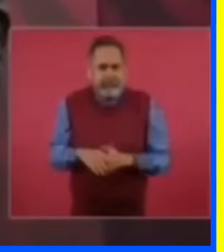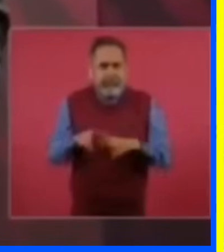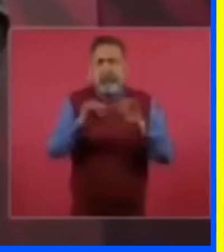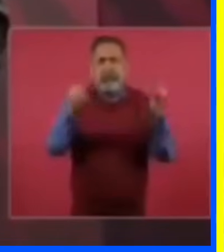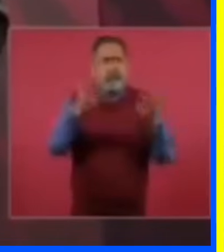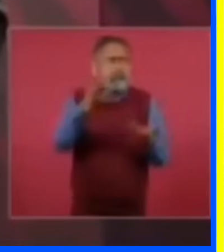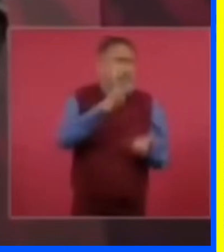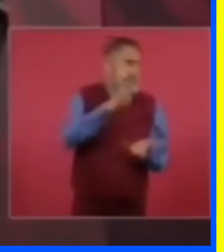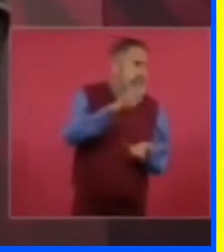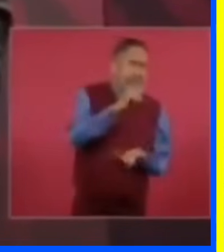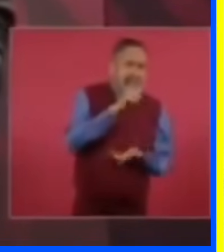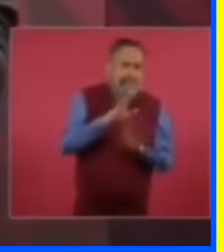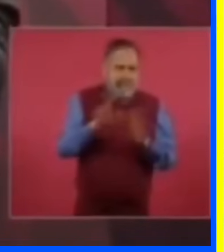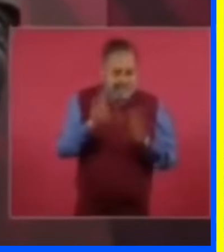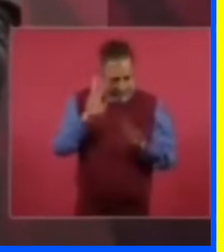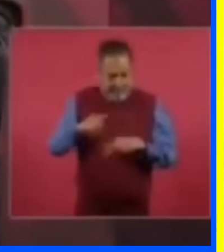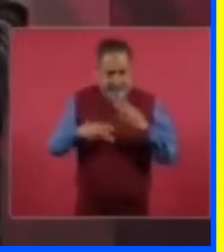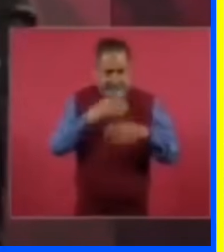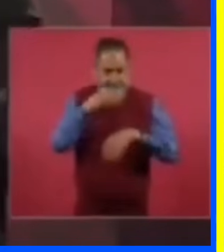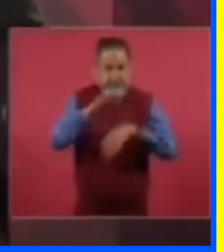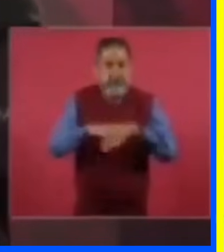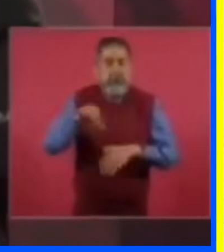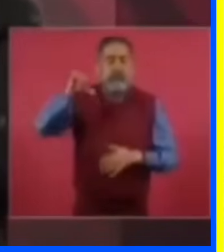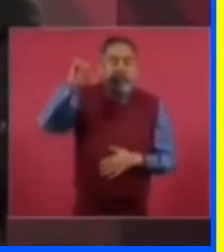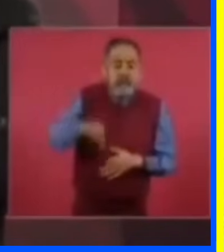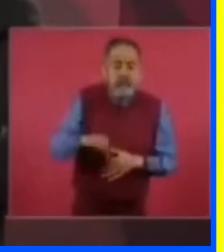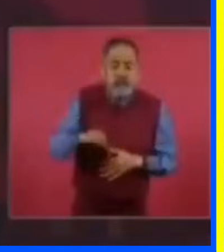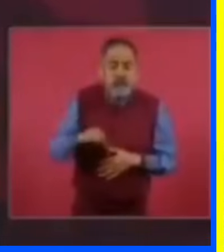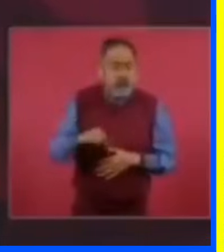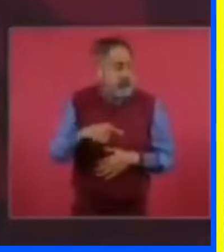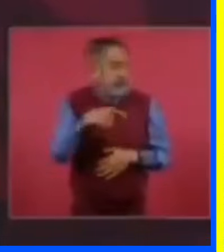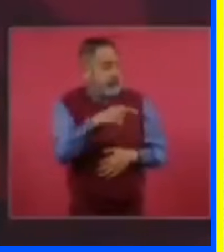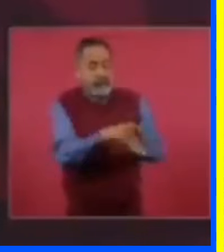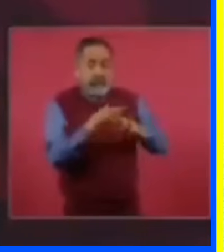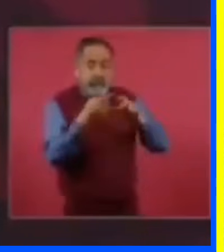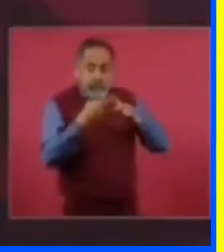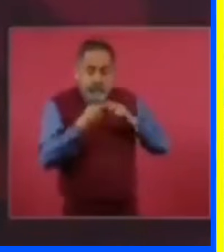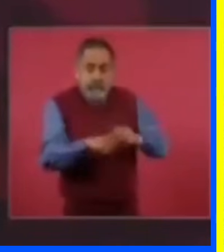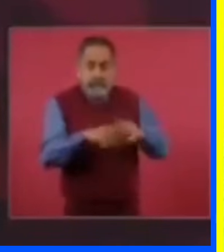No hubo nota. Hoy entran los ministros,